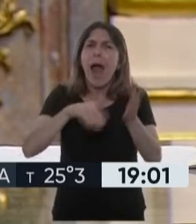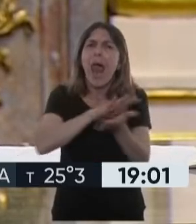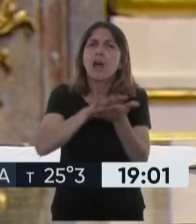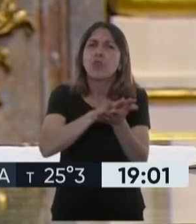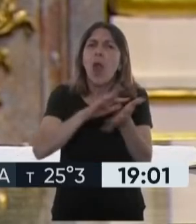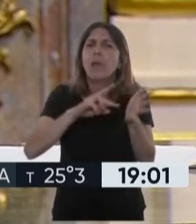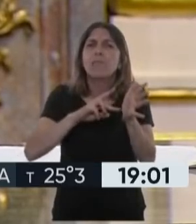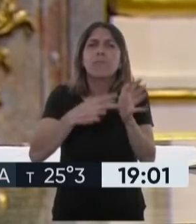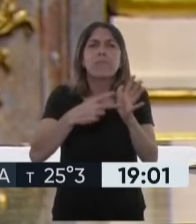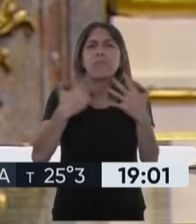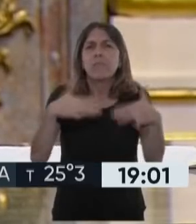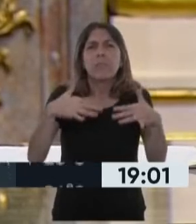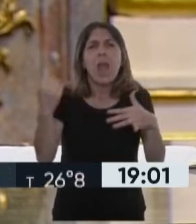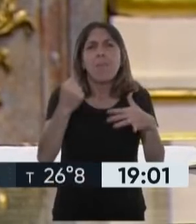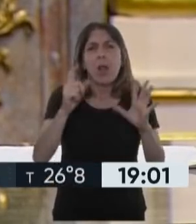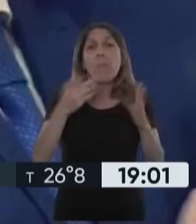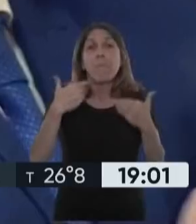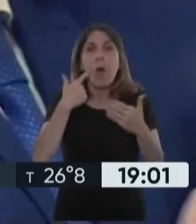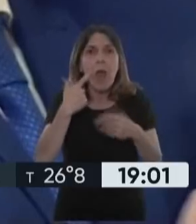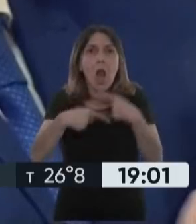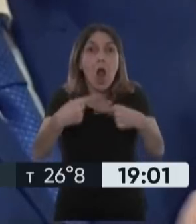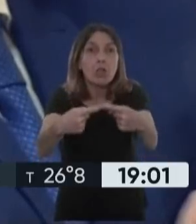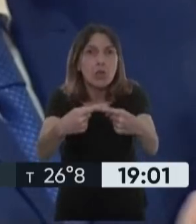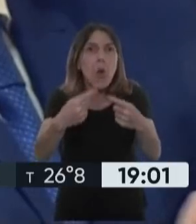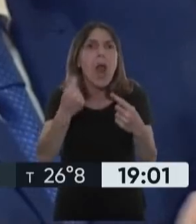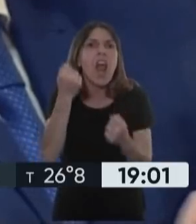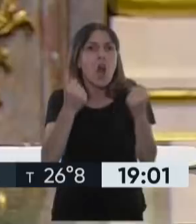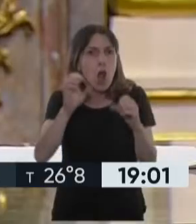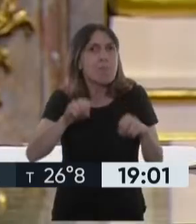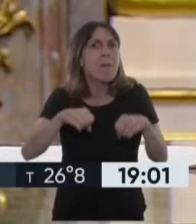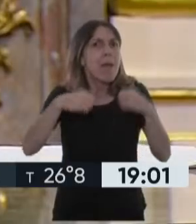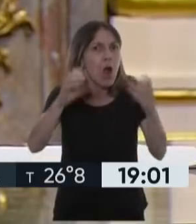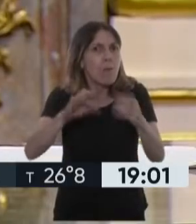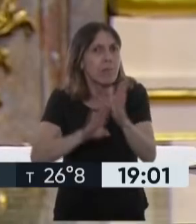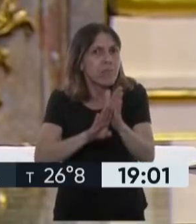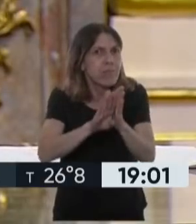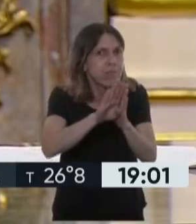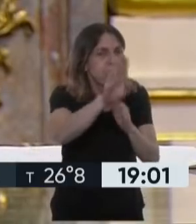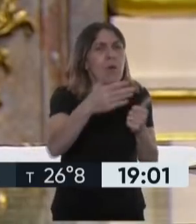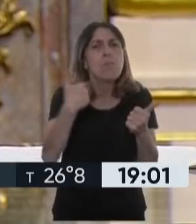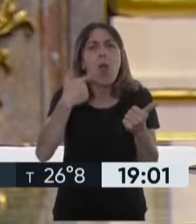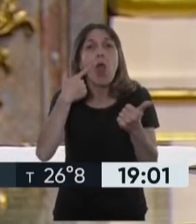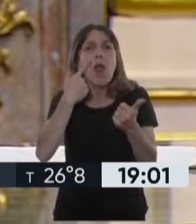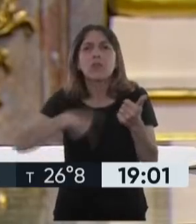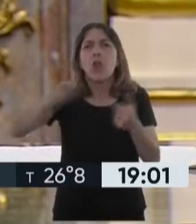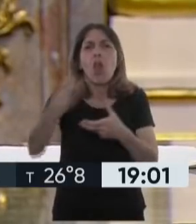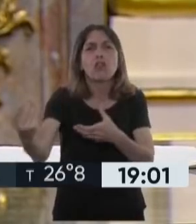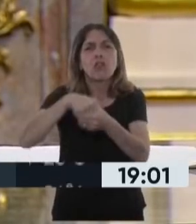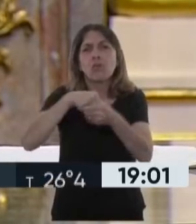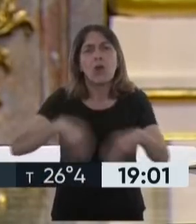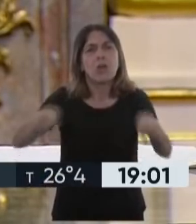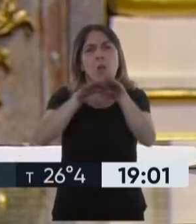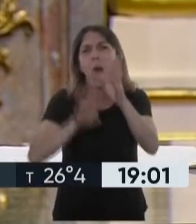son importantes para poder seguir en la senda de la recuperación económica, poder crecer de forma inclusiva. Así como hay